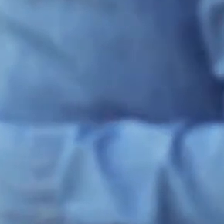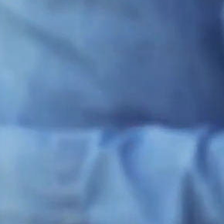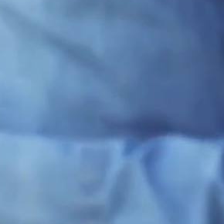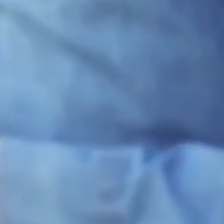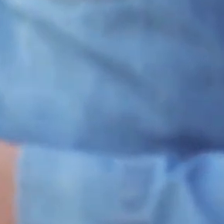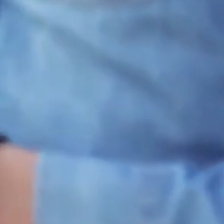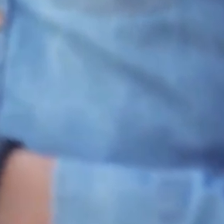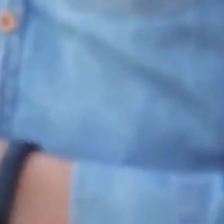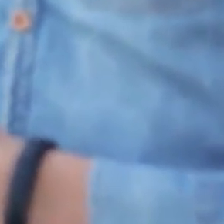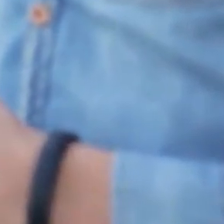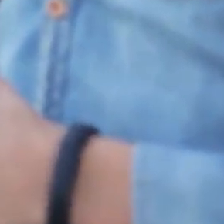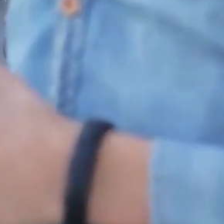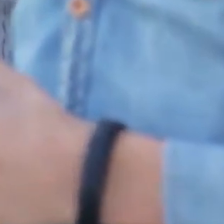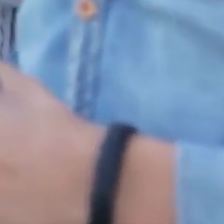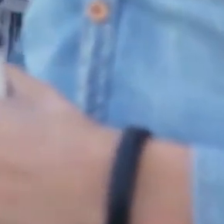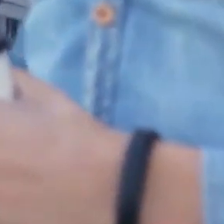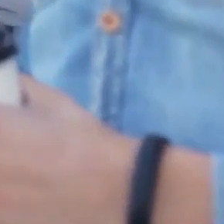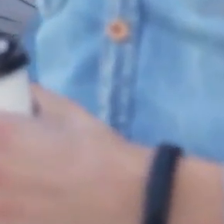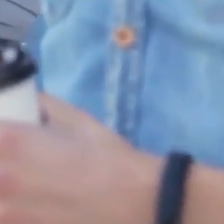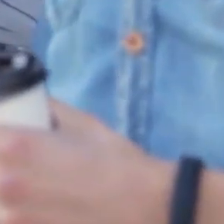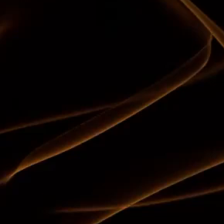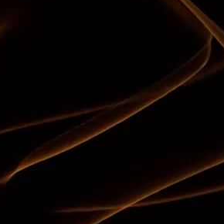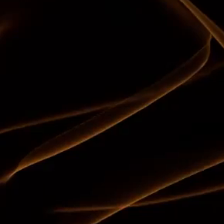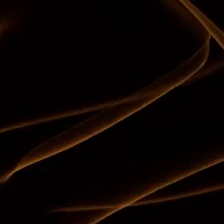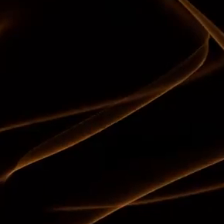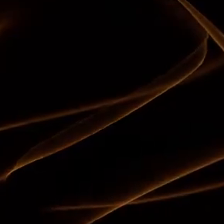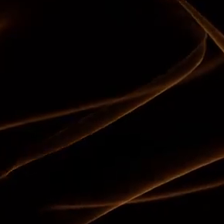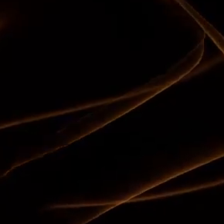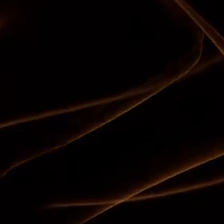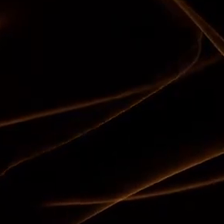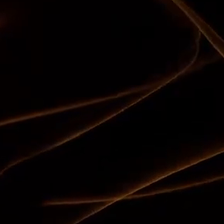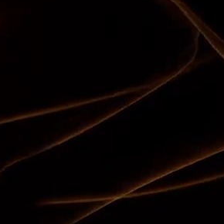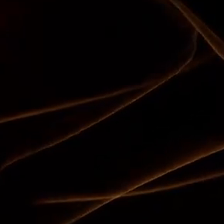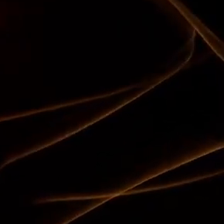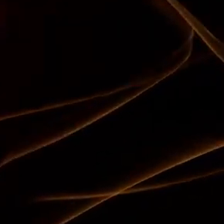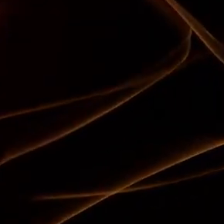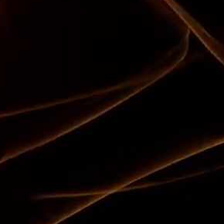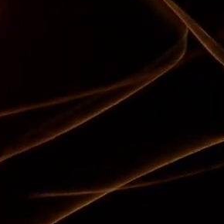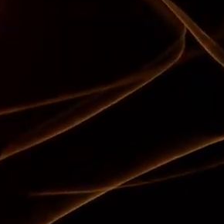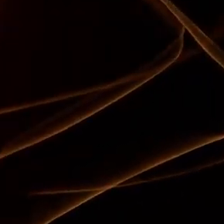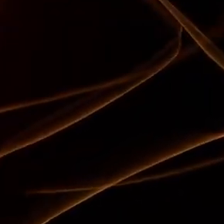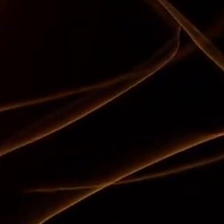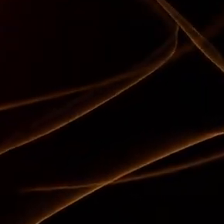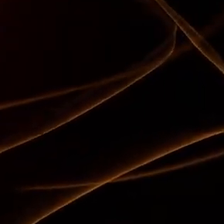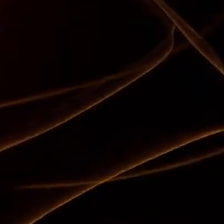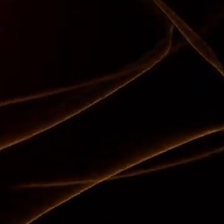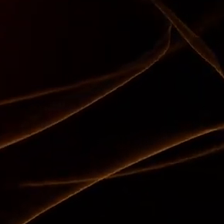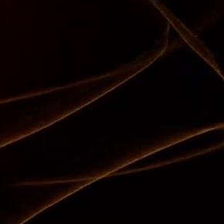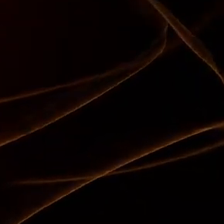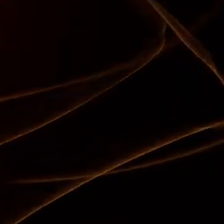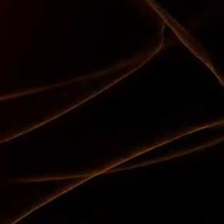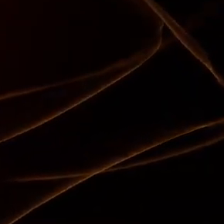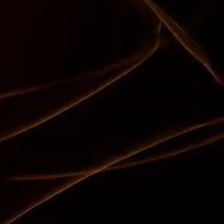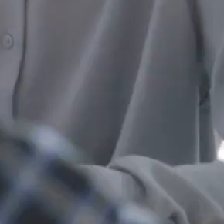la activación cerebral durante las interacciones sociales según distintos niveles de depresión y o ansiedad social que puedan experimentar